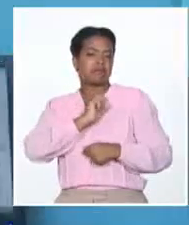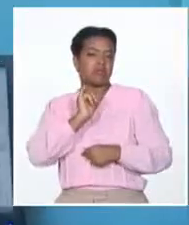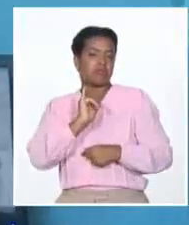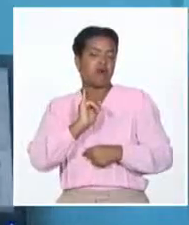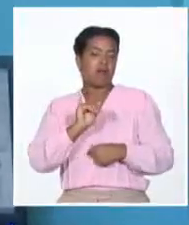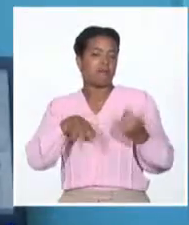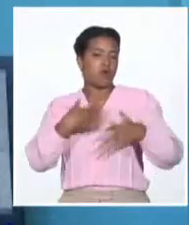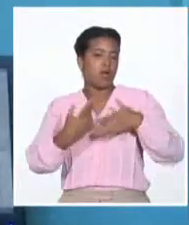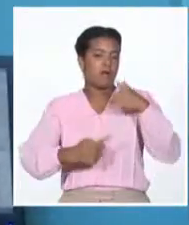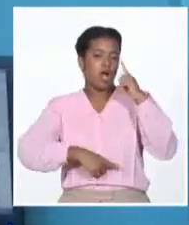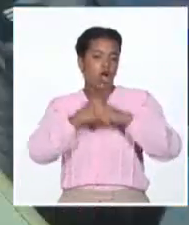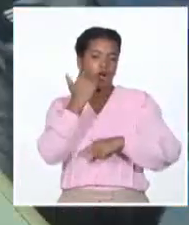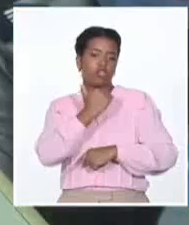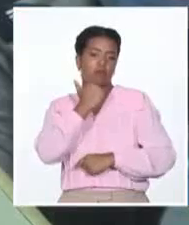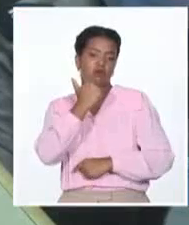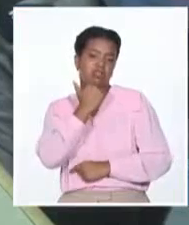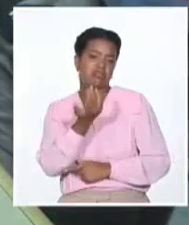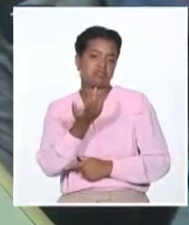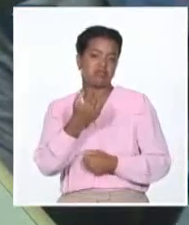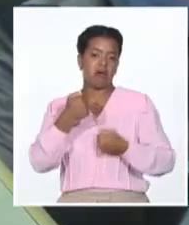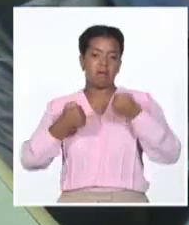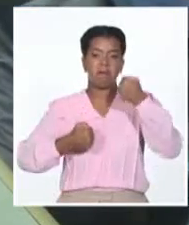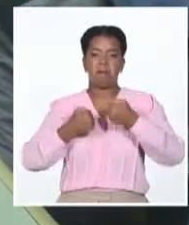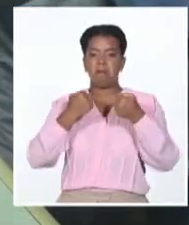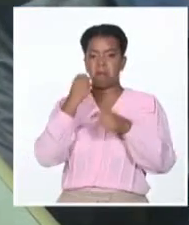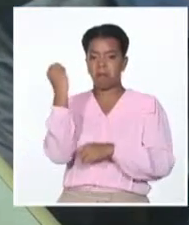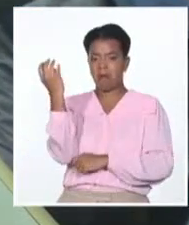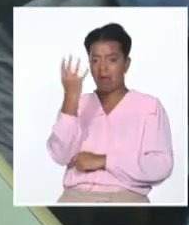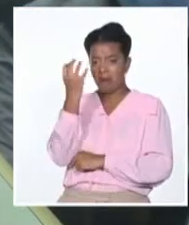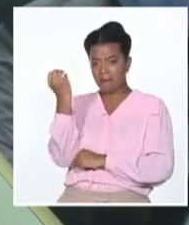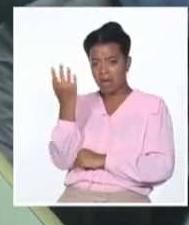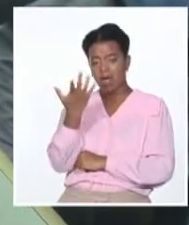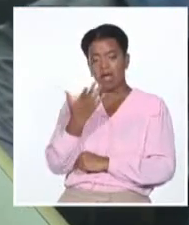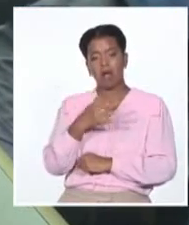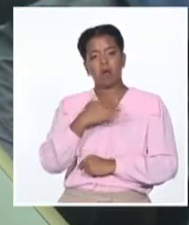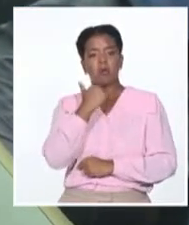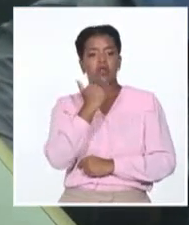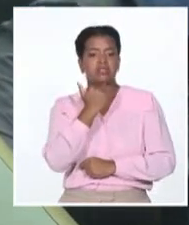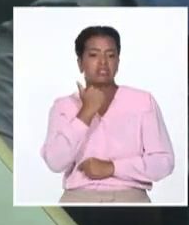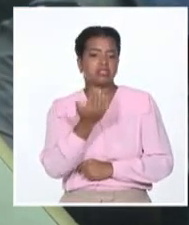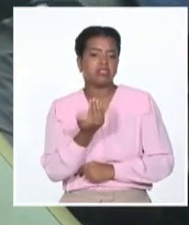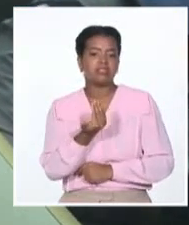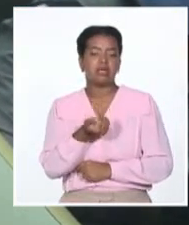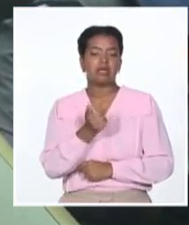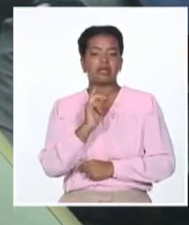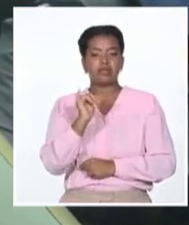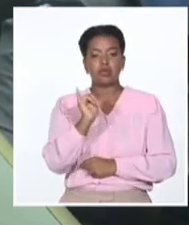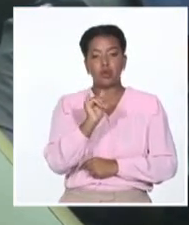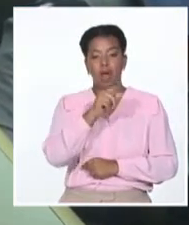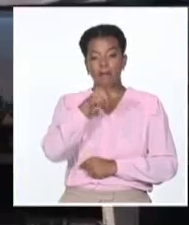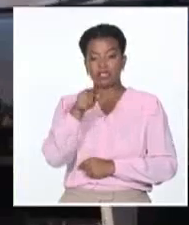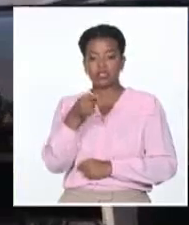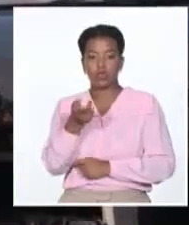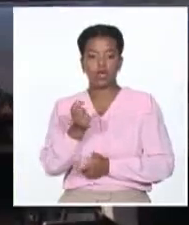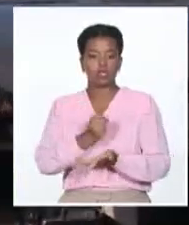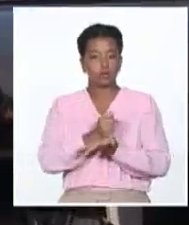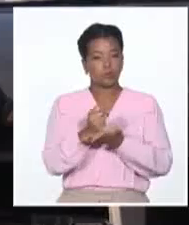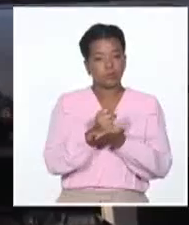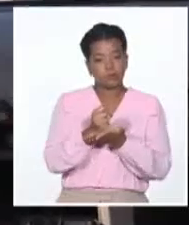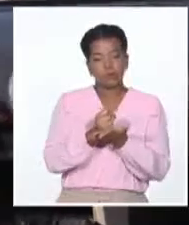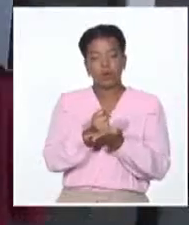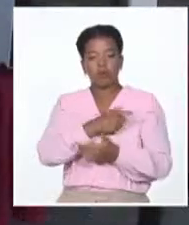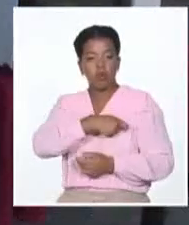patrulleros y unidades, un diluvio de otras convocatorias y difamaciones tratan de sembrar la matriz de opinión de una